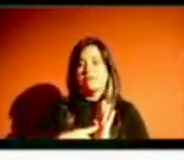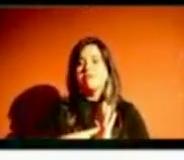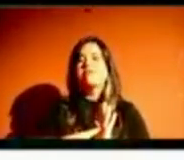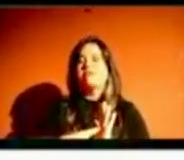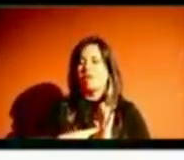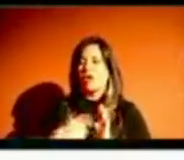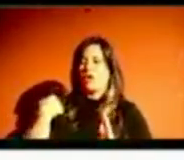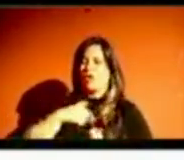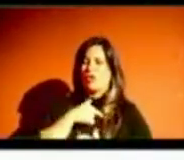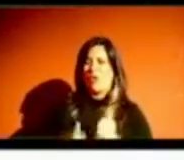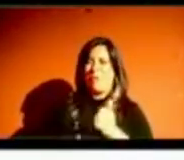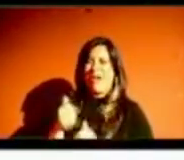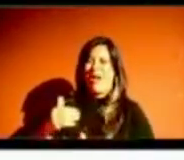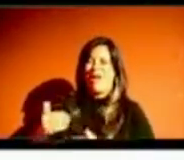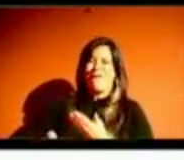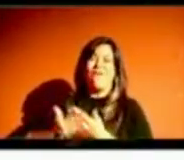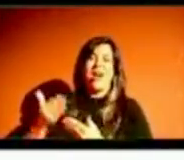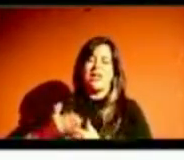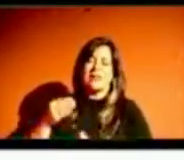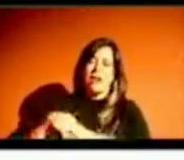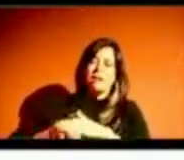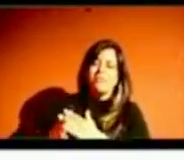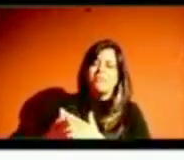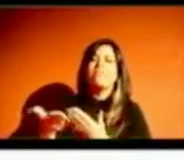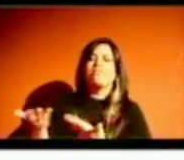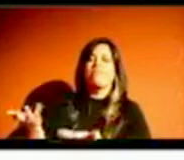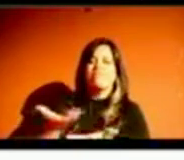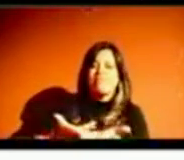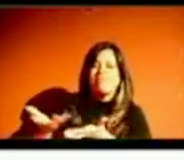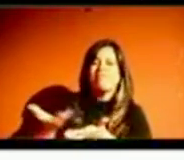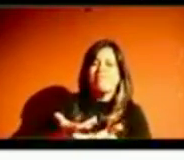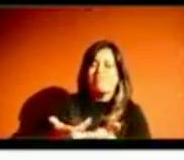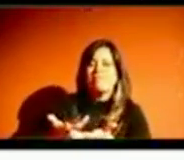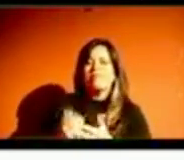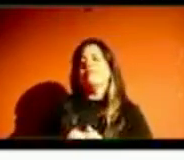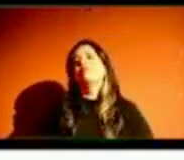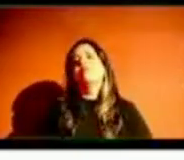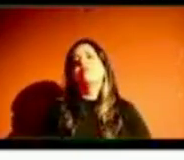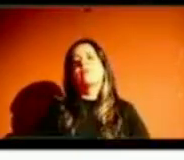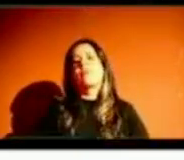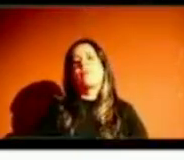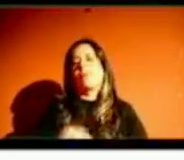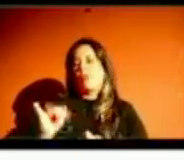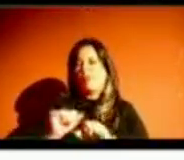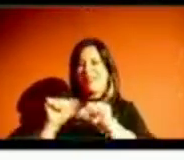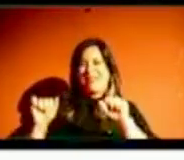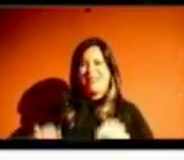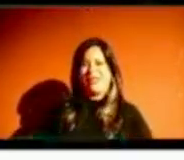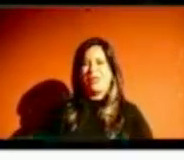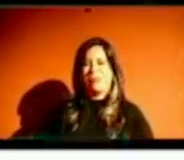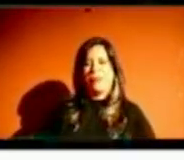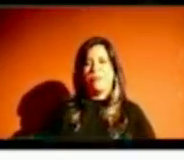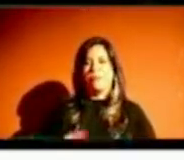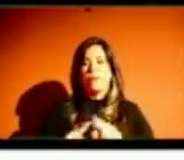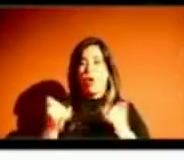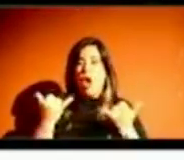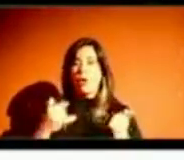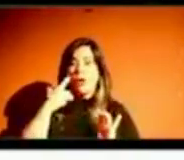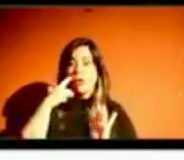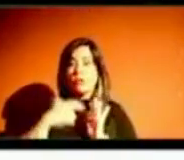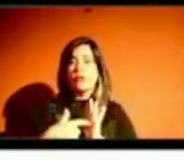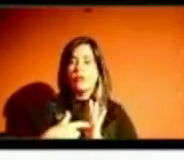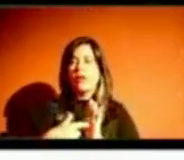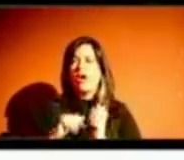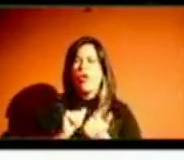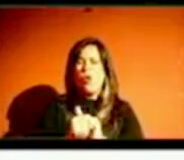entonces es que estamos facilitando la manera de interactuar con el sistema. Pero ahora veamos cómo